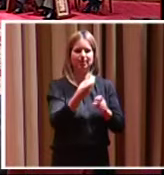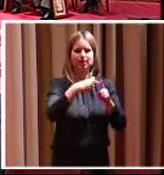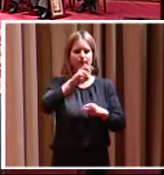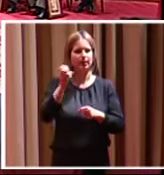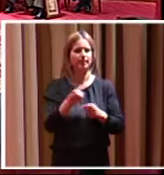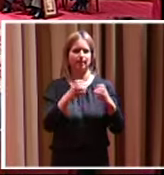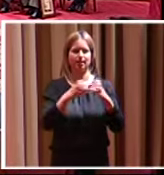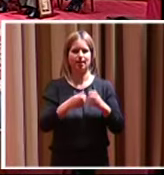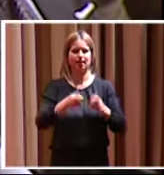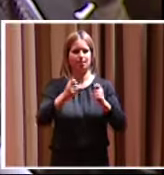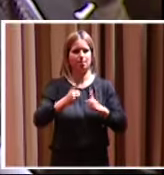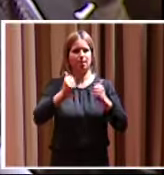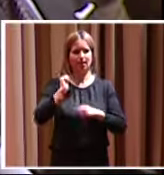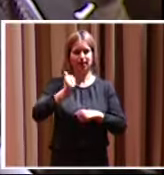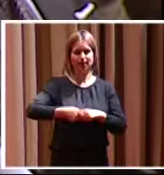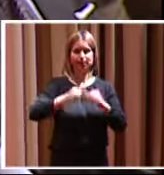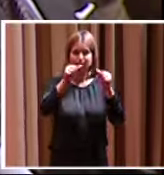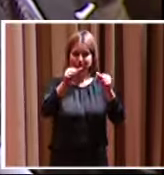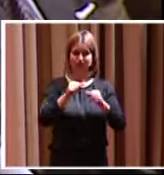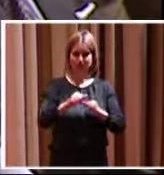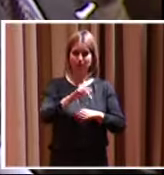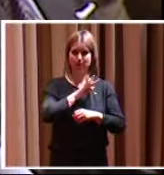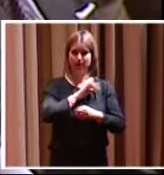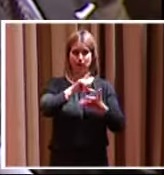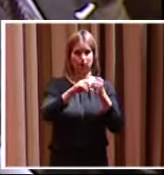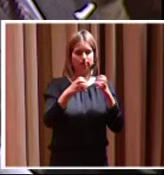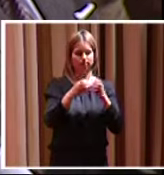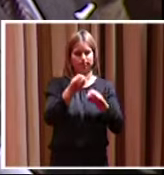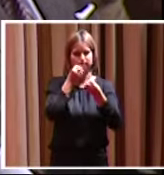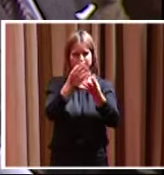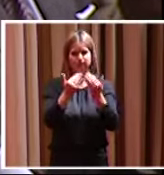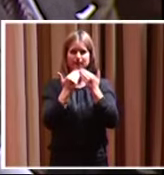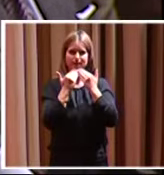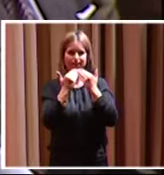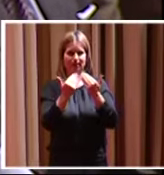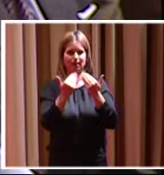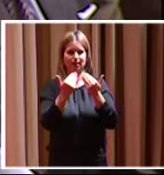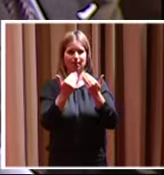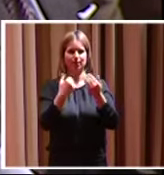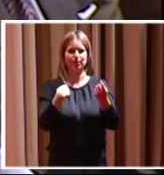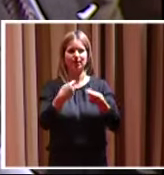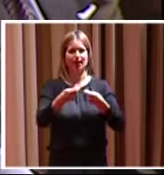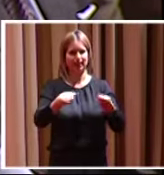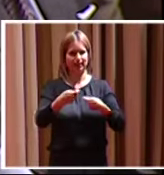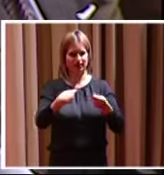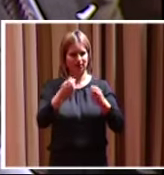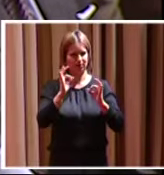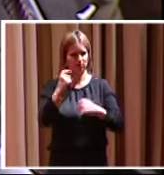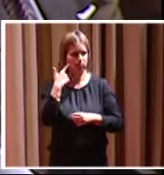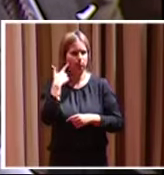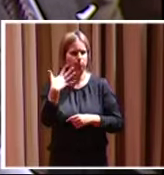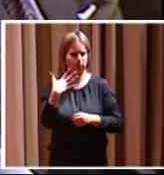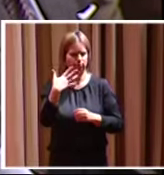Granada. Con el diploma al mérito por la ciudad expresamos nuestro agradecimiento a establecimientos